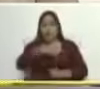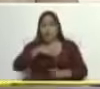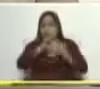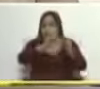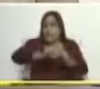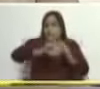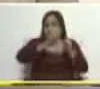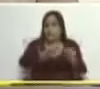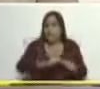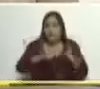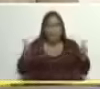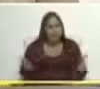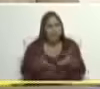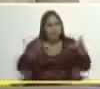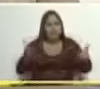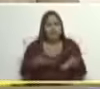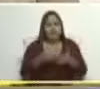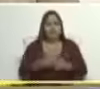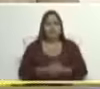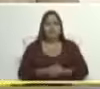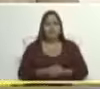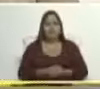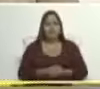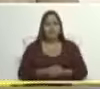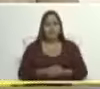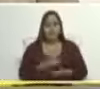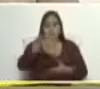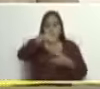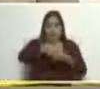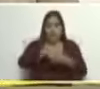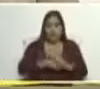la resistencia interna.